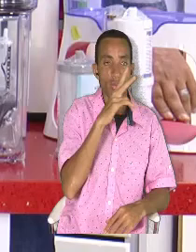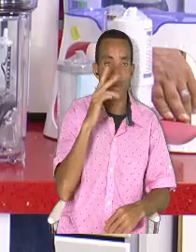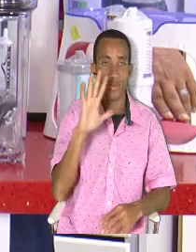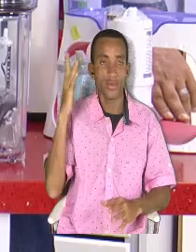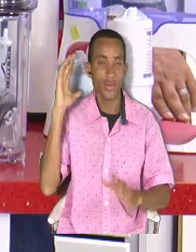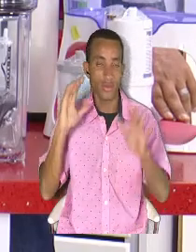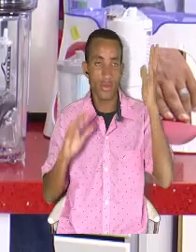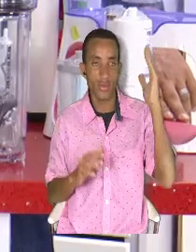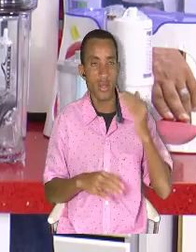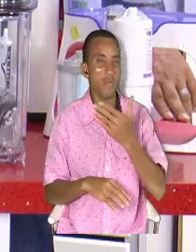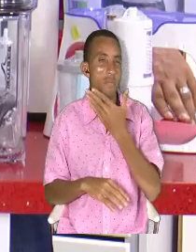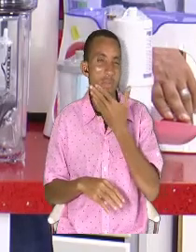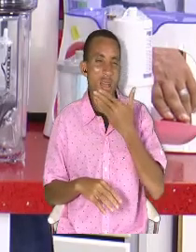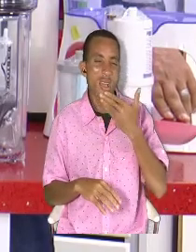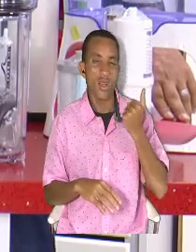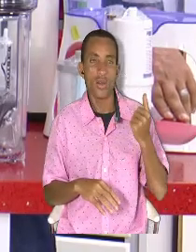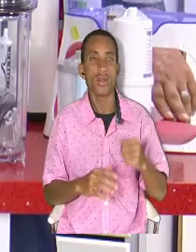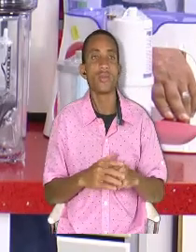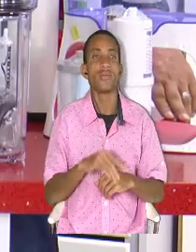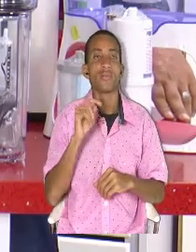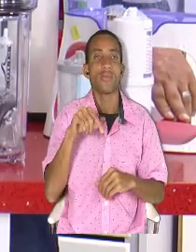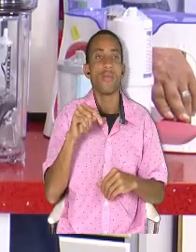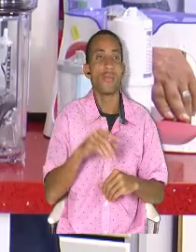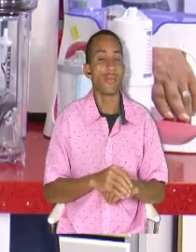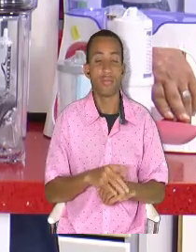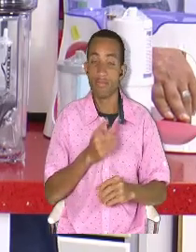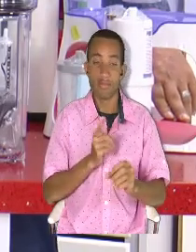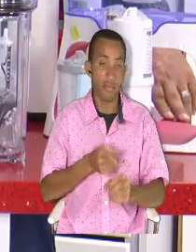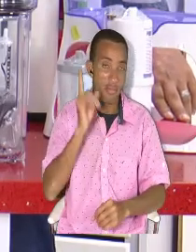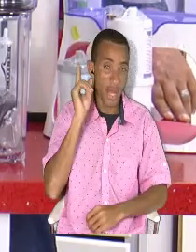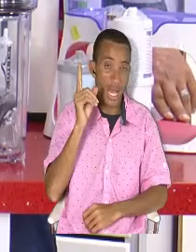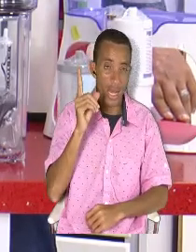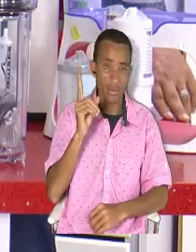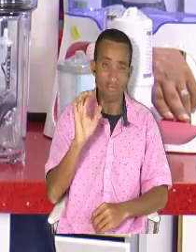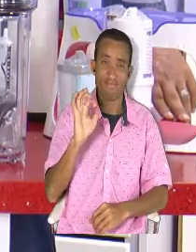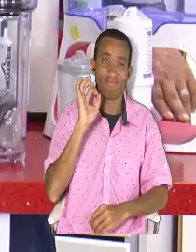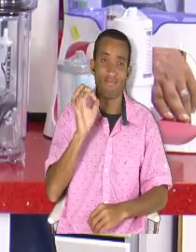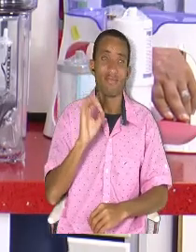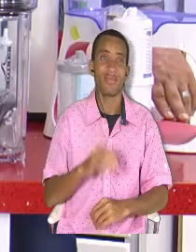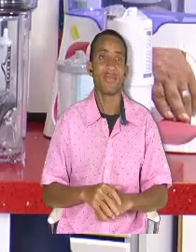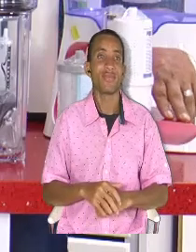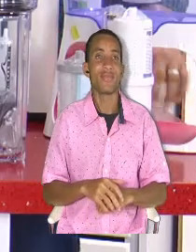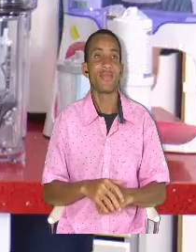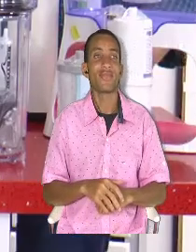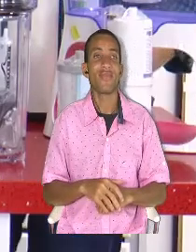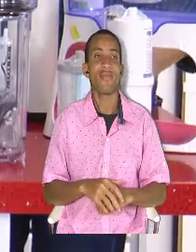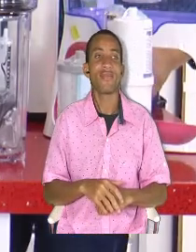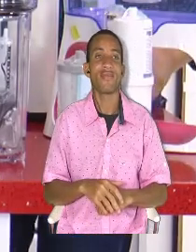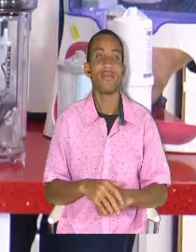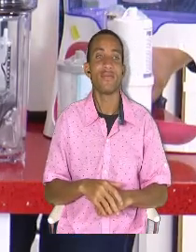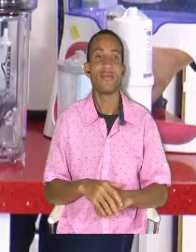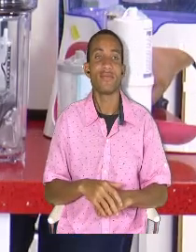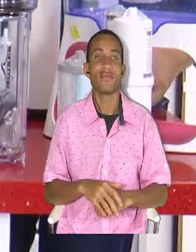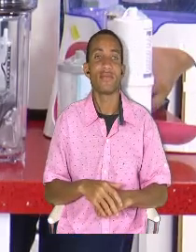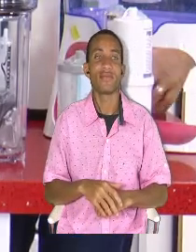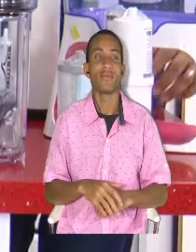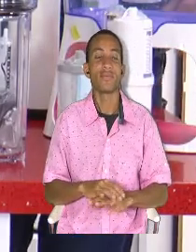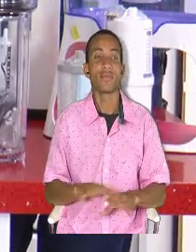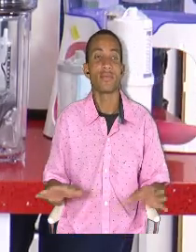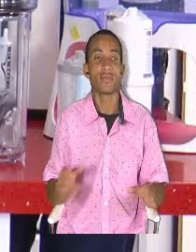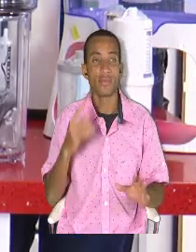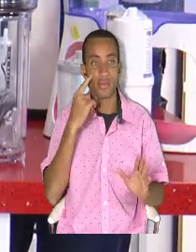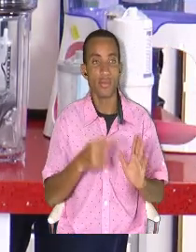los mejores muebles. Manejan los mejores muebles de Barranca. Pura madera. Madera fina. Madera de palo, dijo mi menor. Madera de palo. Bueno, Miguel, le sigo mostrando